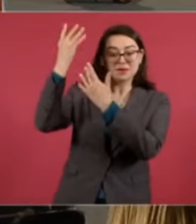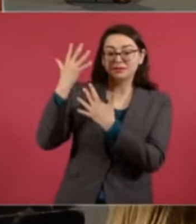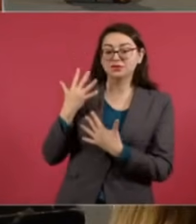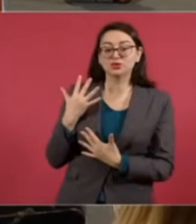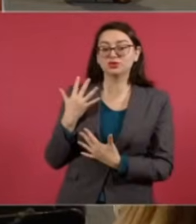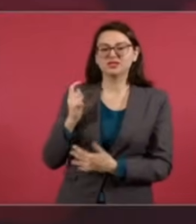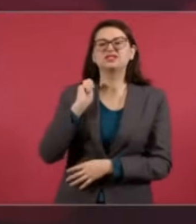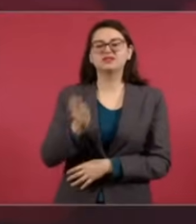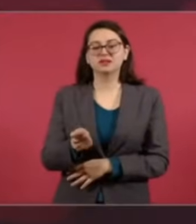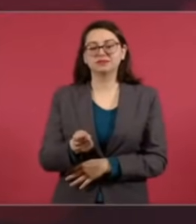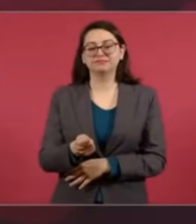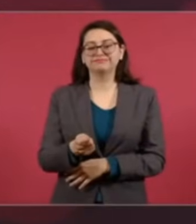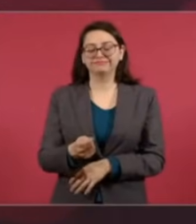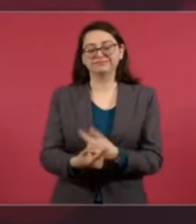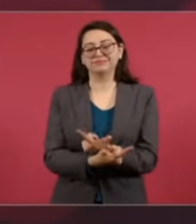la libertad.